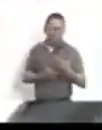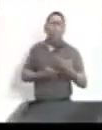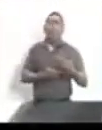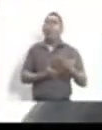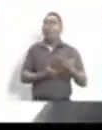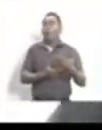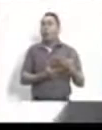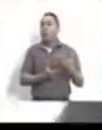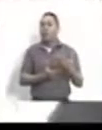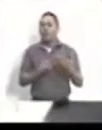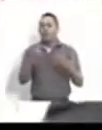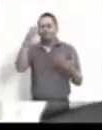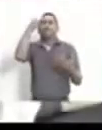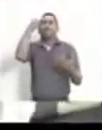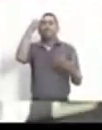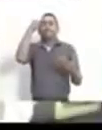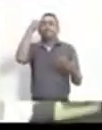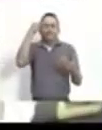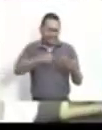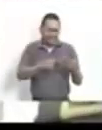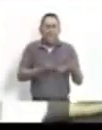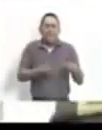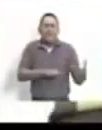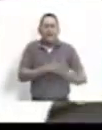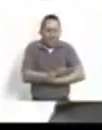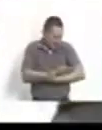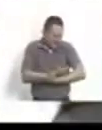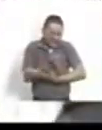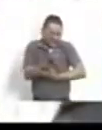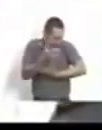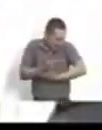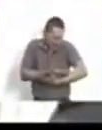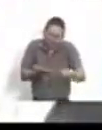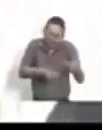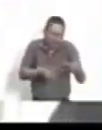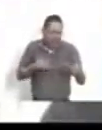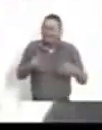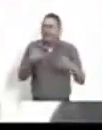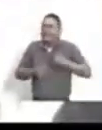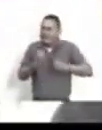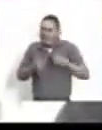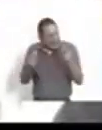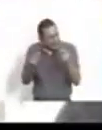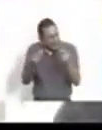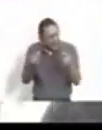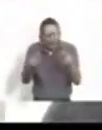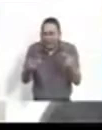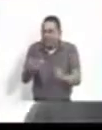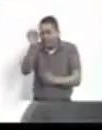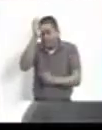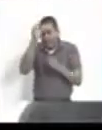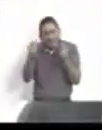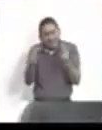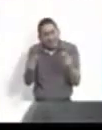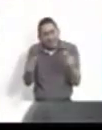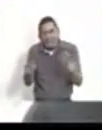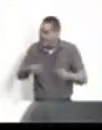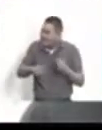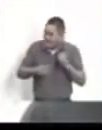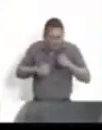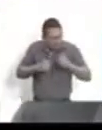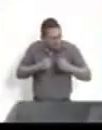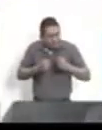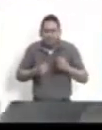pensar que se me venía a la mente que el niño se me iba a morir en mis brazos, que no iba a poder llegar al hospital.